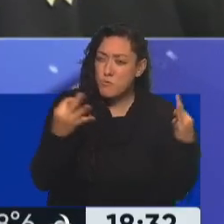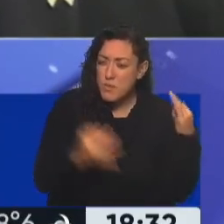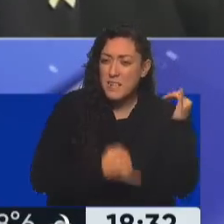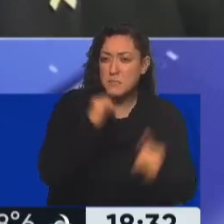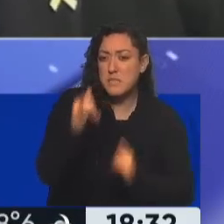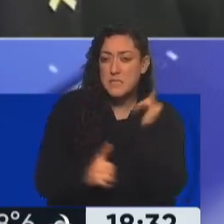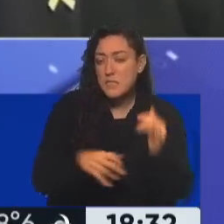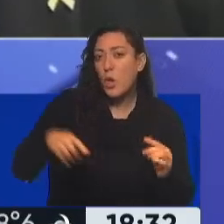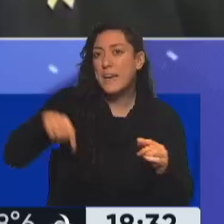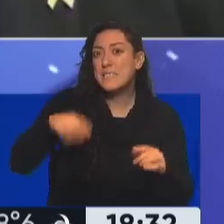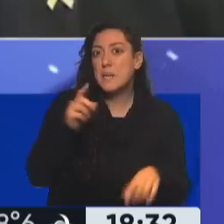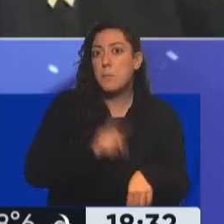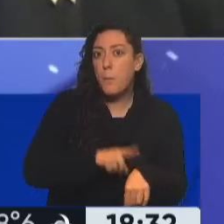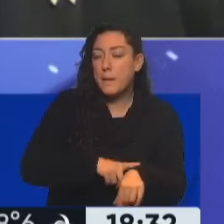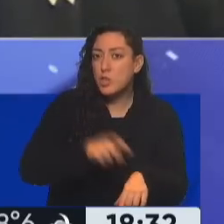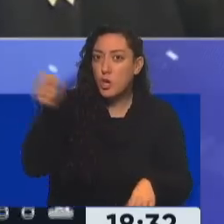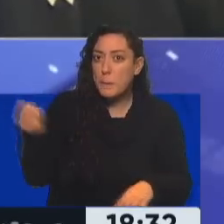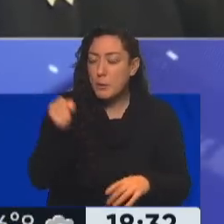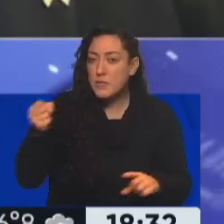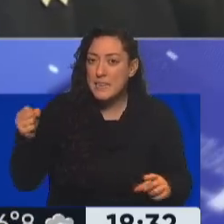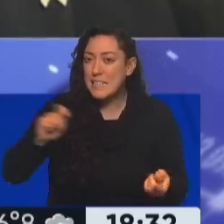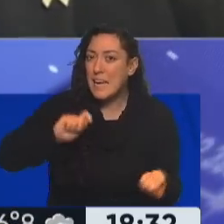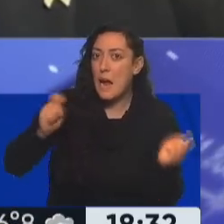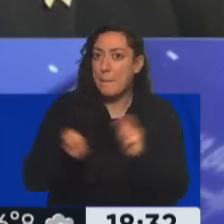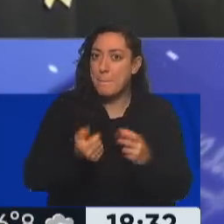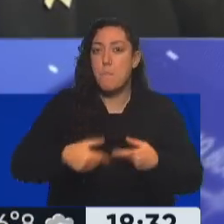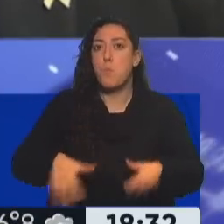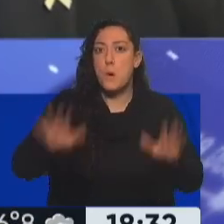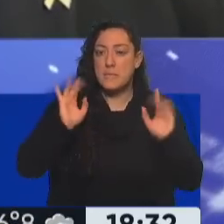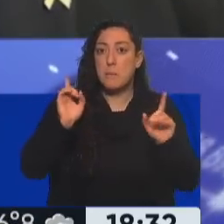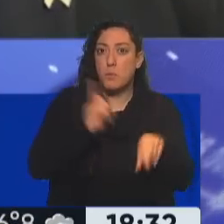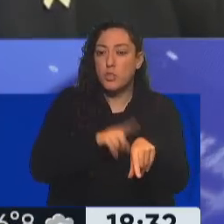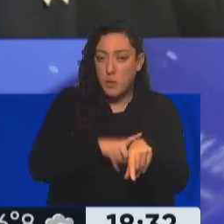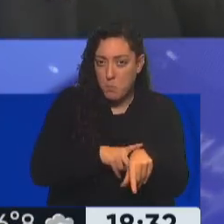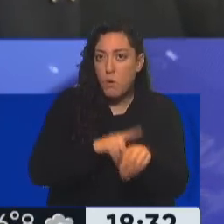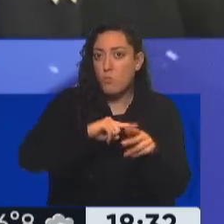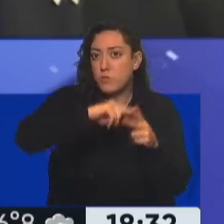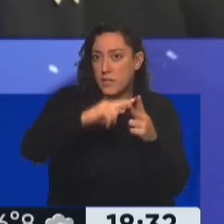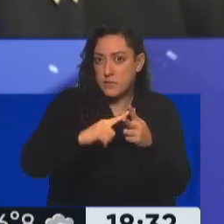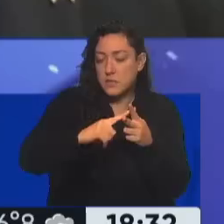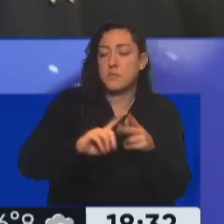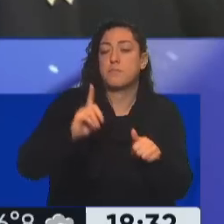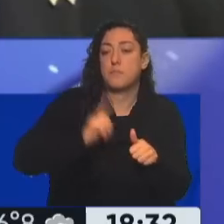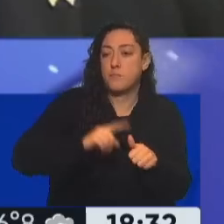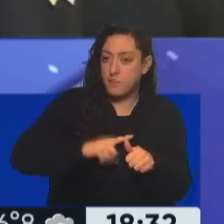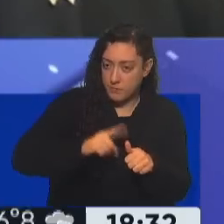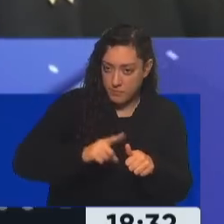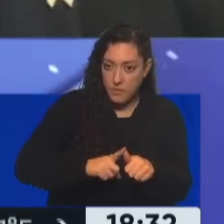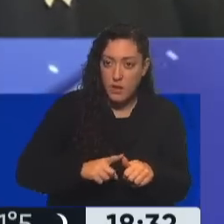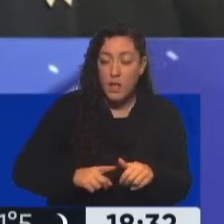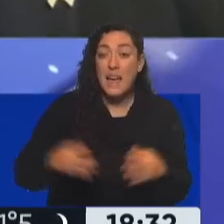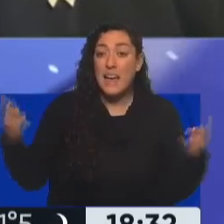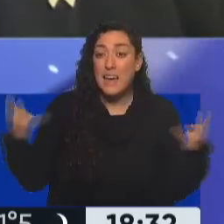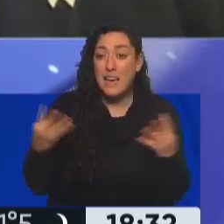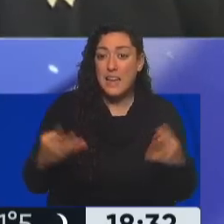momento bisagra tal vez en el cual nos encontramos, Claro. donde se están juntando varios factores a la vez. En primer lugar, el hecho de que dentro del marco de la guerra que